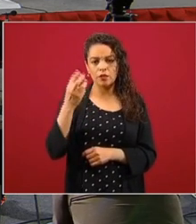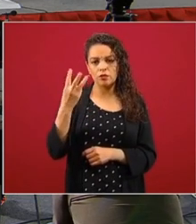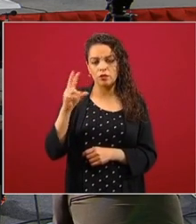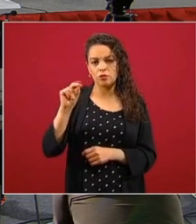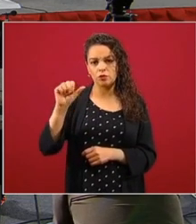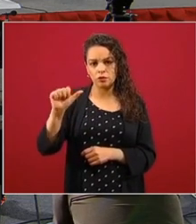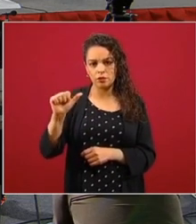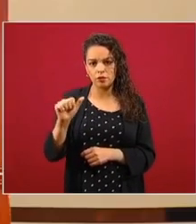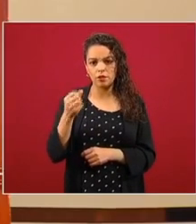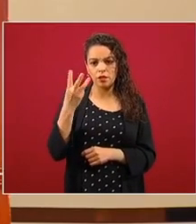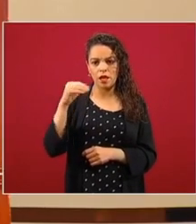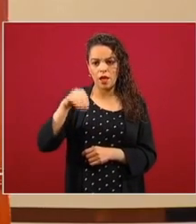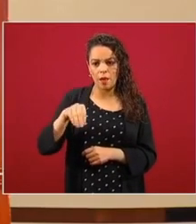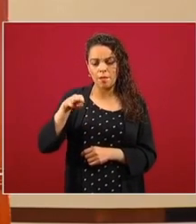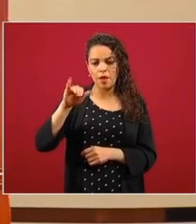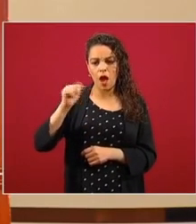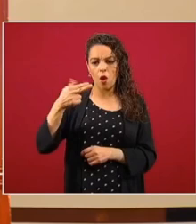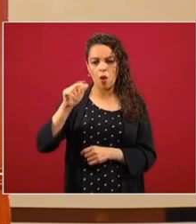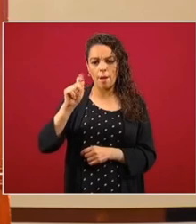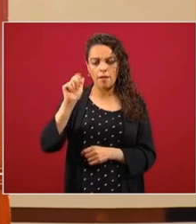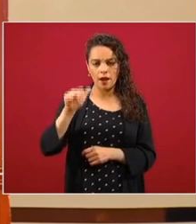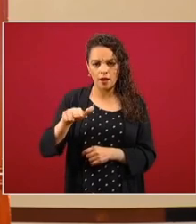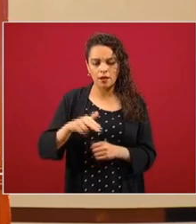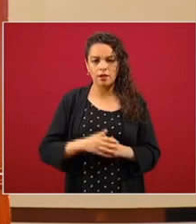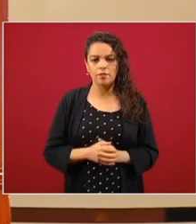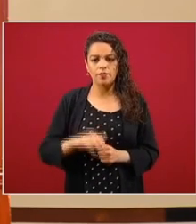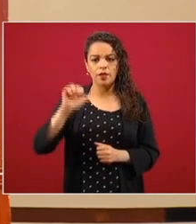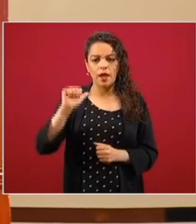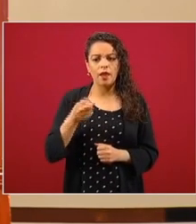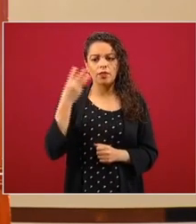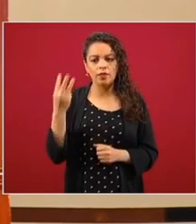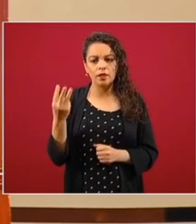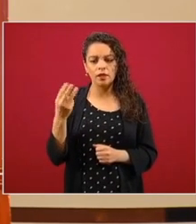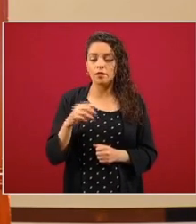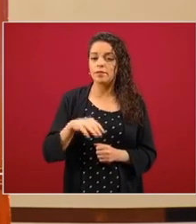AE-0386 3M Miahuapan, Miahuapan